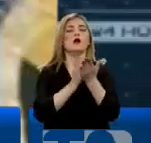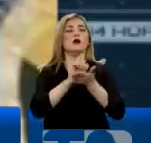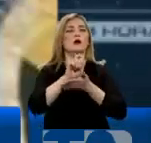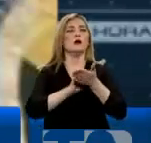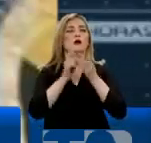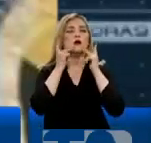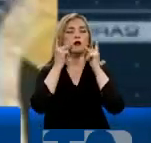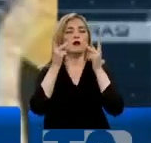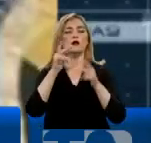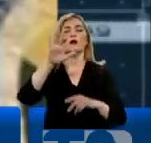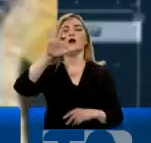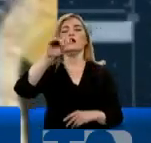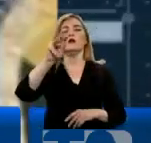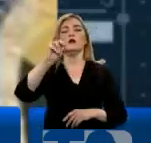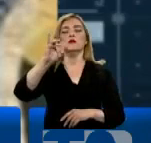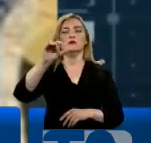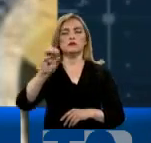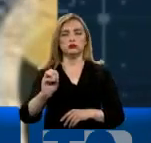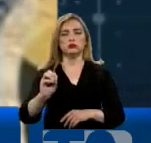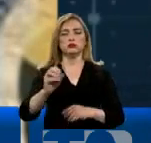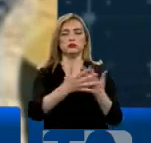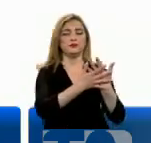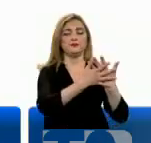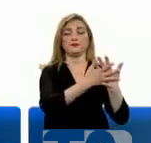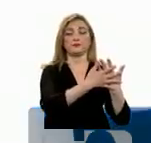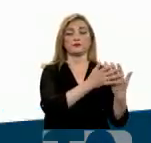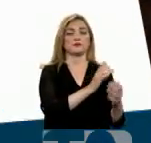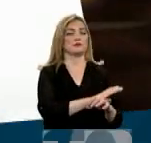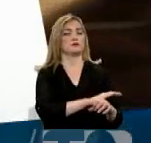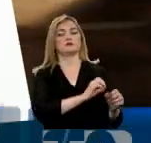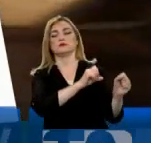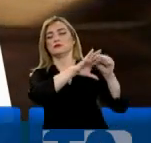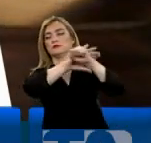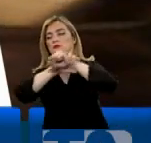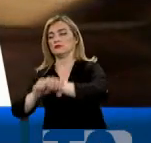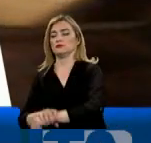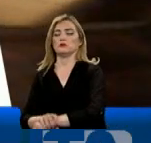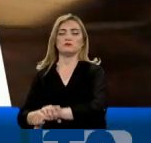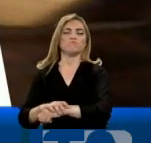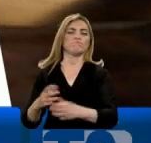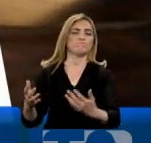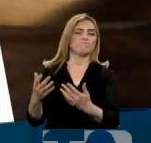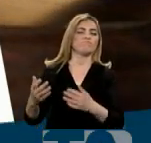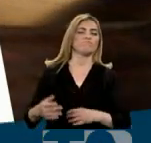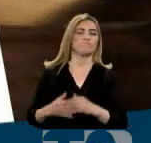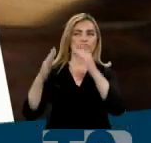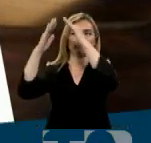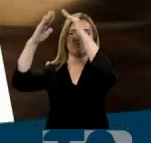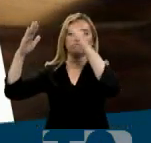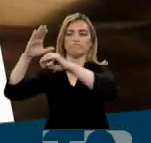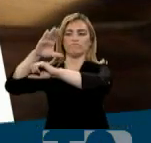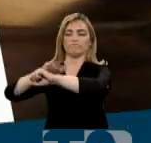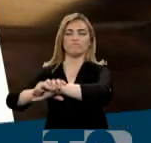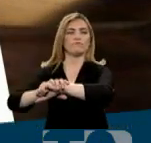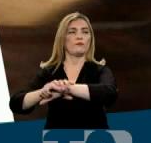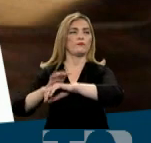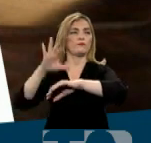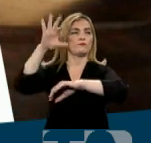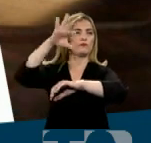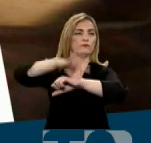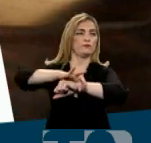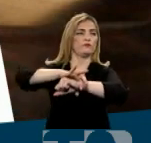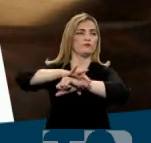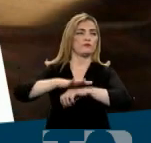Contratación de Obras, René Tamayo, dejará la prisión y pasará a cumplir medidas sustitutivas, arresto domiciliario, uso de